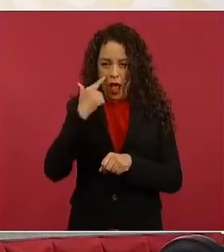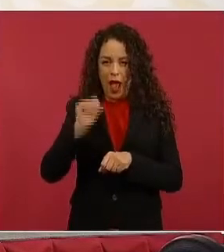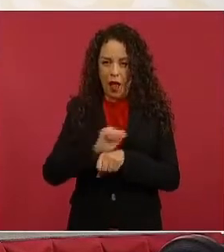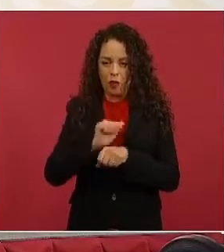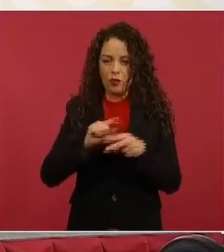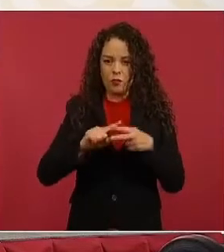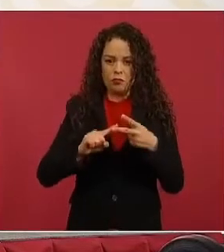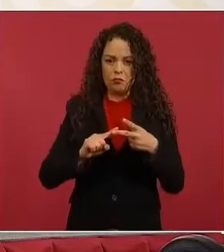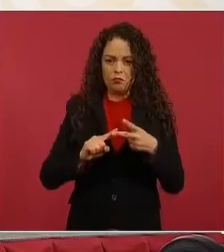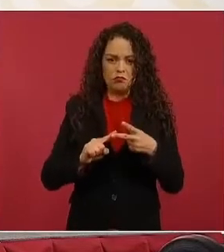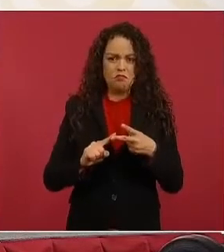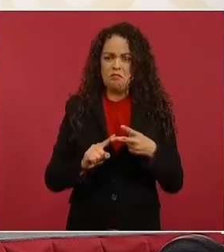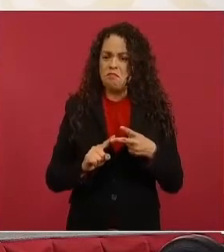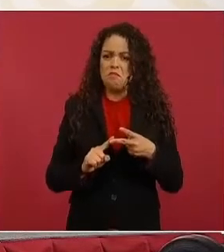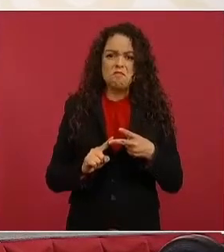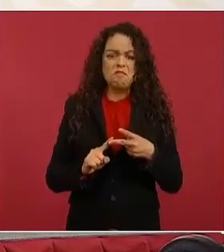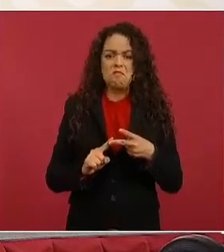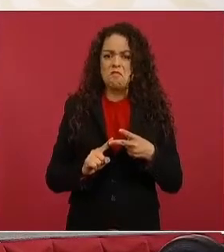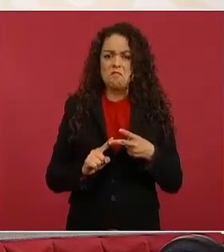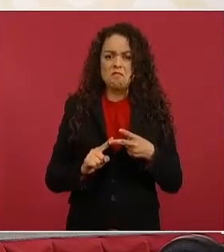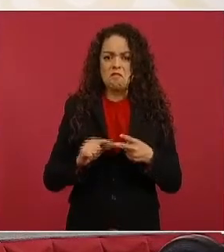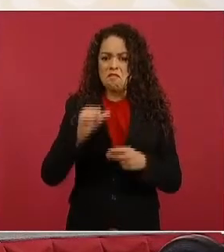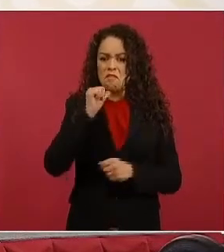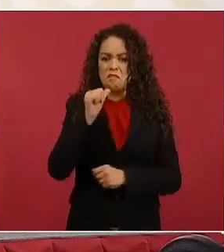y vinieron a decirnos